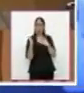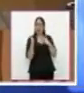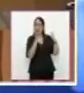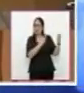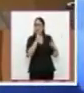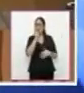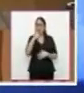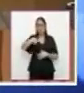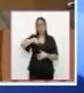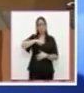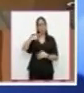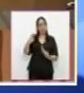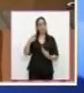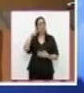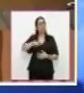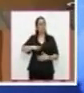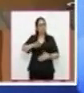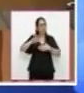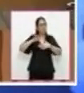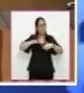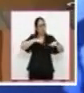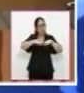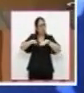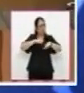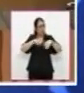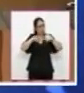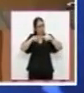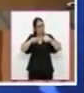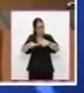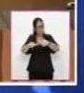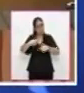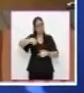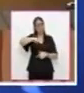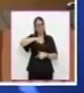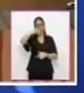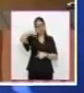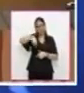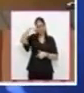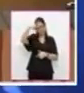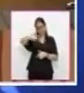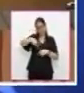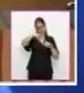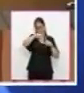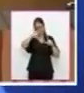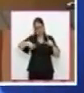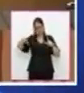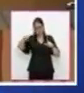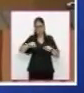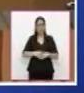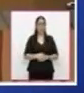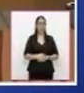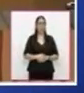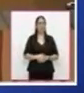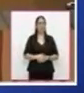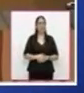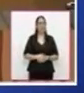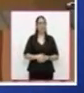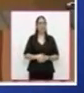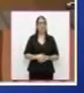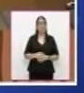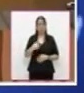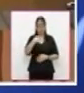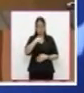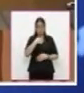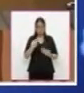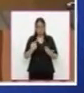también tener experiencia jurisdiccional en la Sala Superior. Y bueno, pues la verdad es que ha sido un paso pues a lo largo